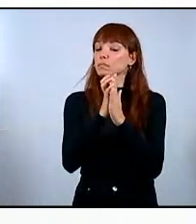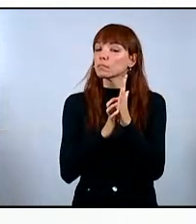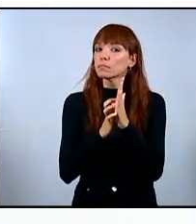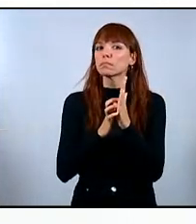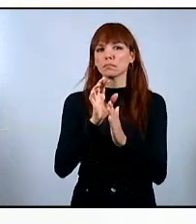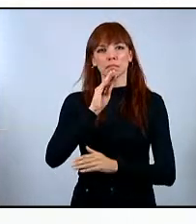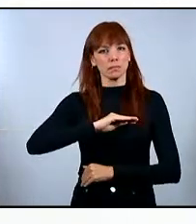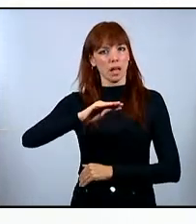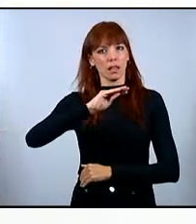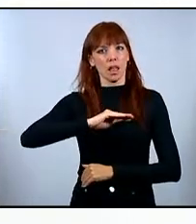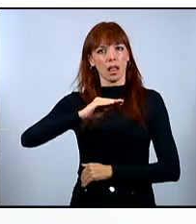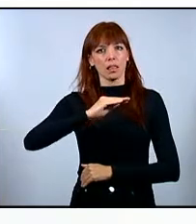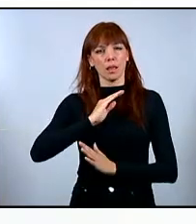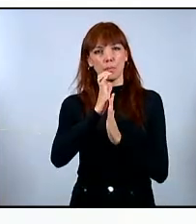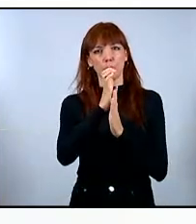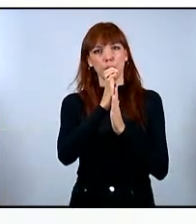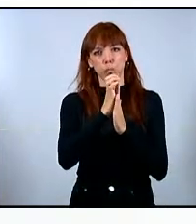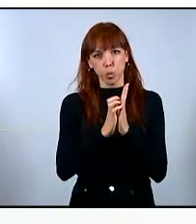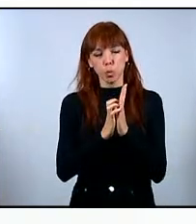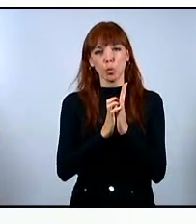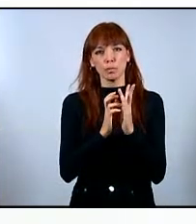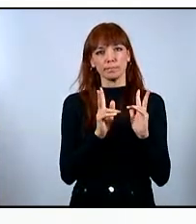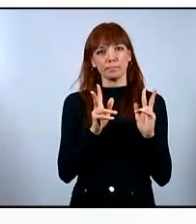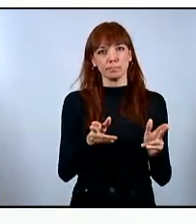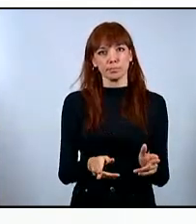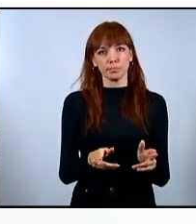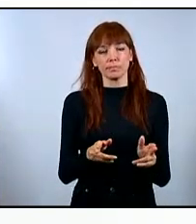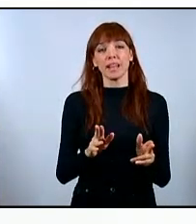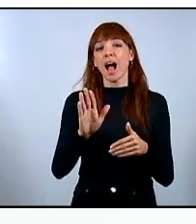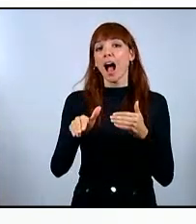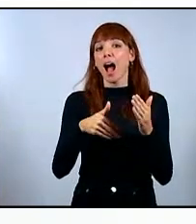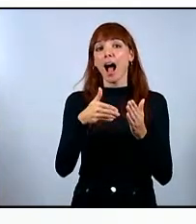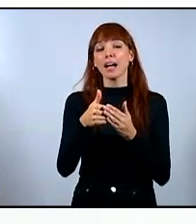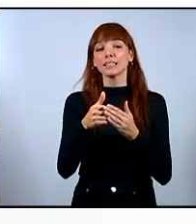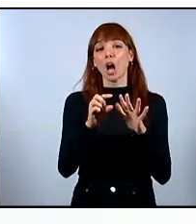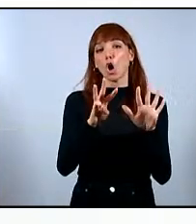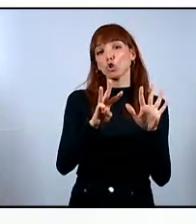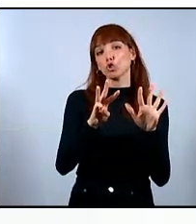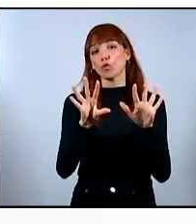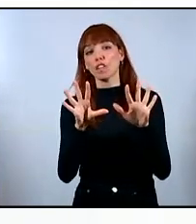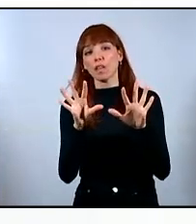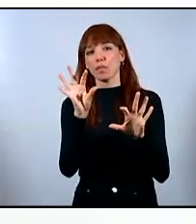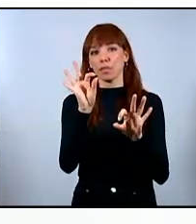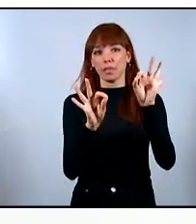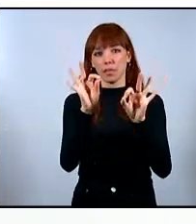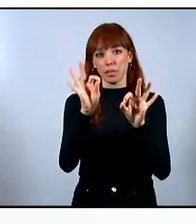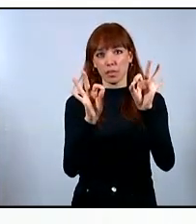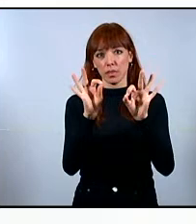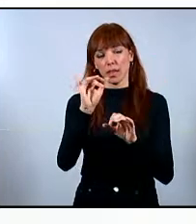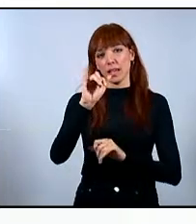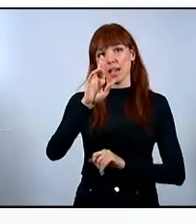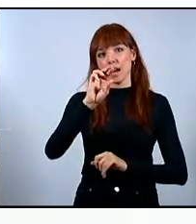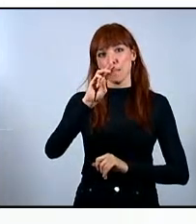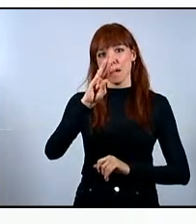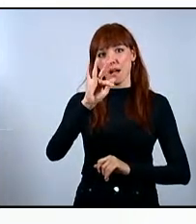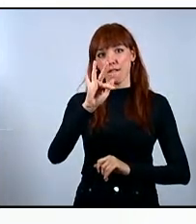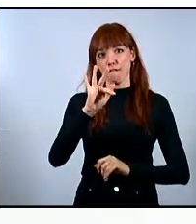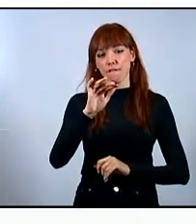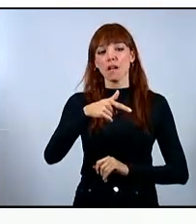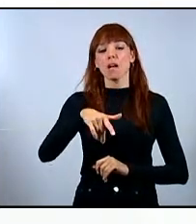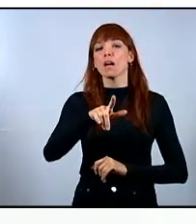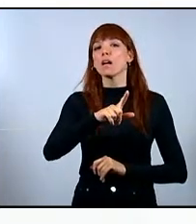el tipo de gravamen de los dos primeros tramos hasta situarlos en el 8 y en el 10%. Los extremeños, con una